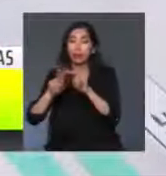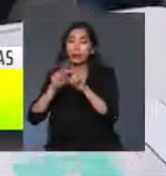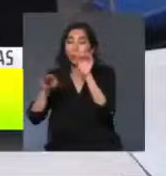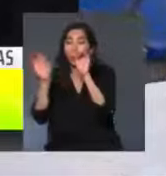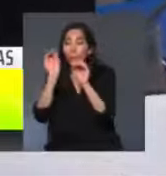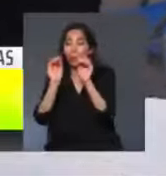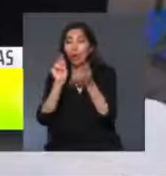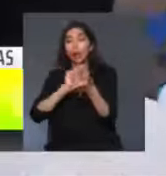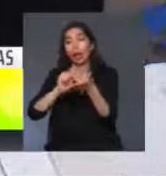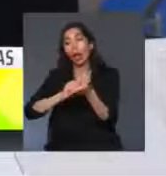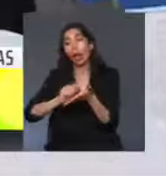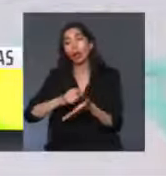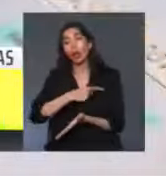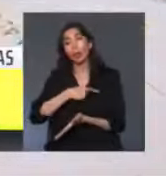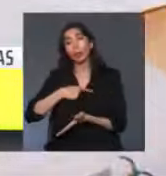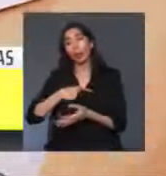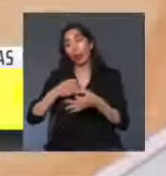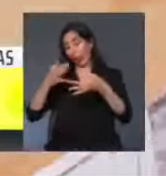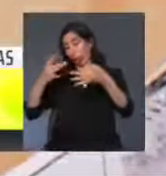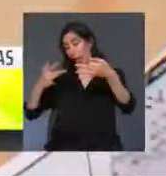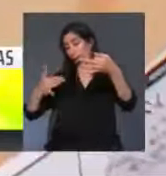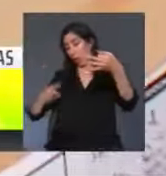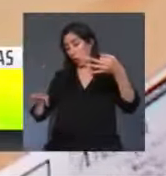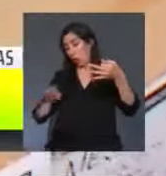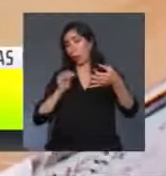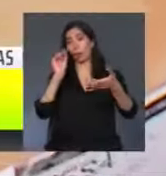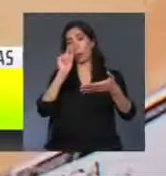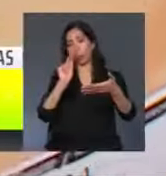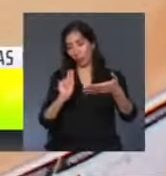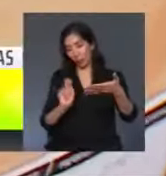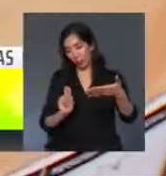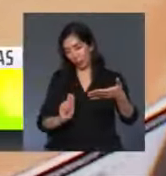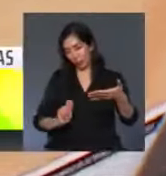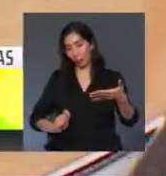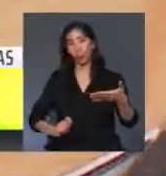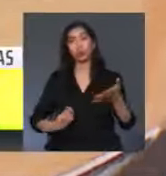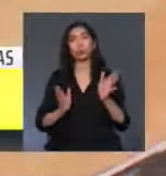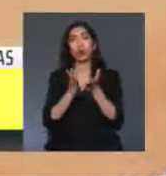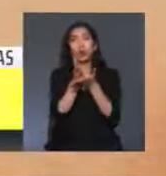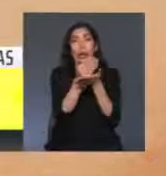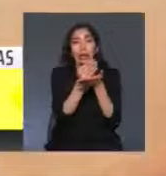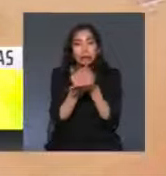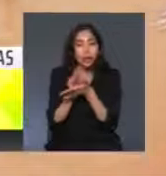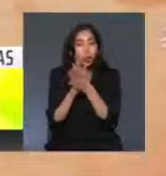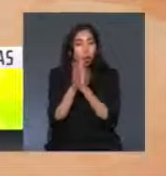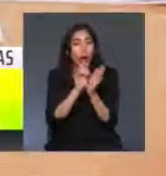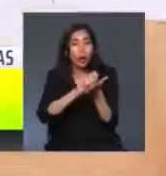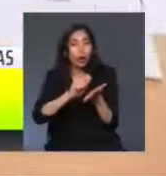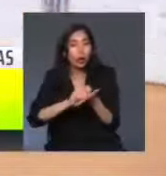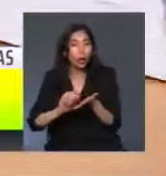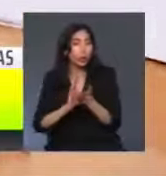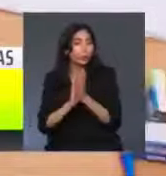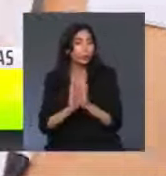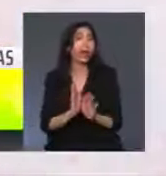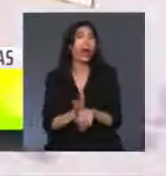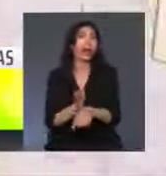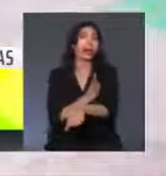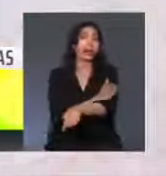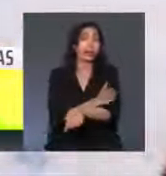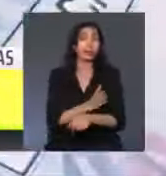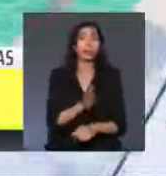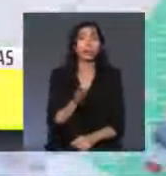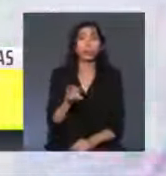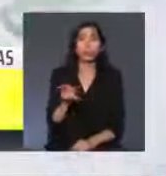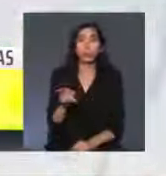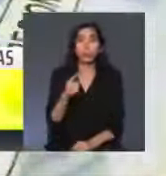al Álvaro y al Claudio, que ya de alguna forma fueron organizando, tienen todo anotadito. Miren, yo les voy a contar aquí. Claudio es el que de alguna forma ha